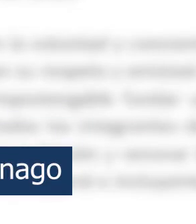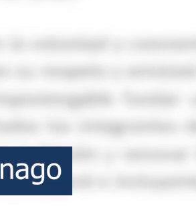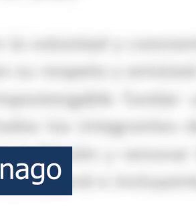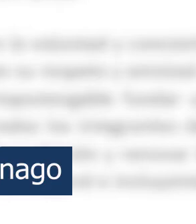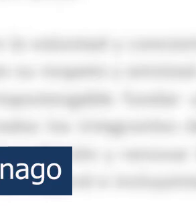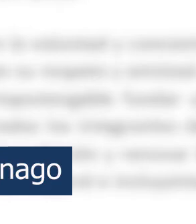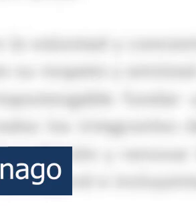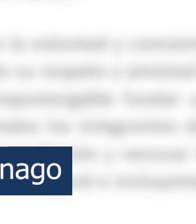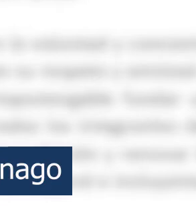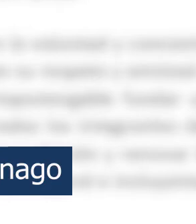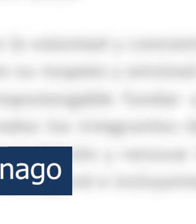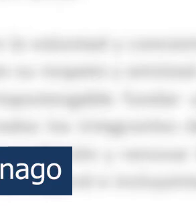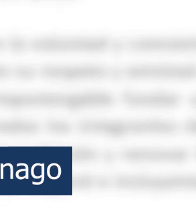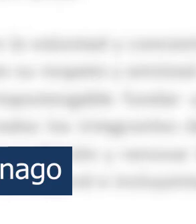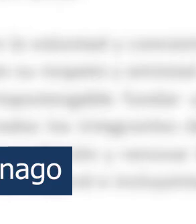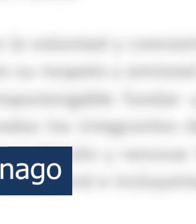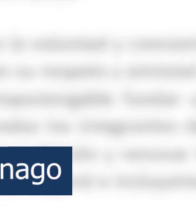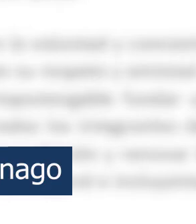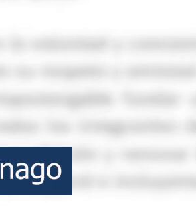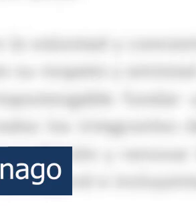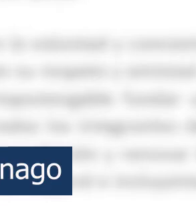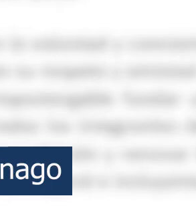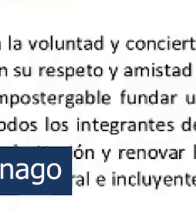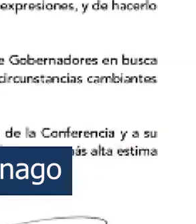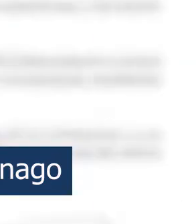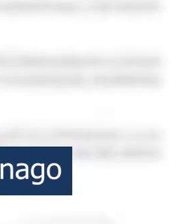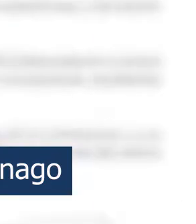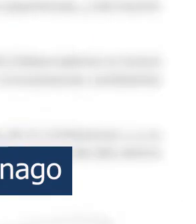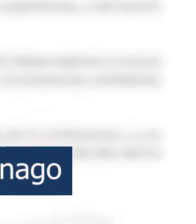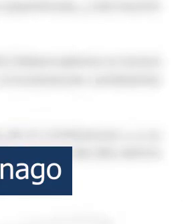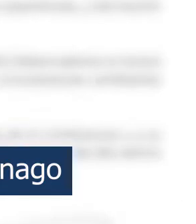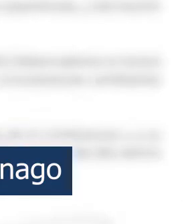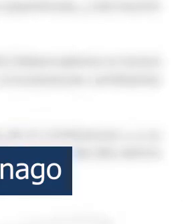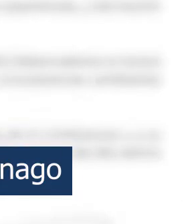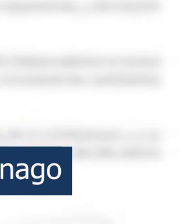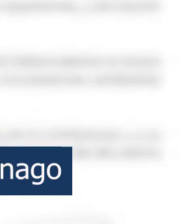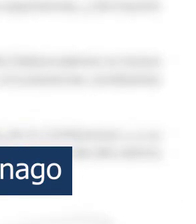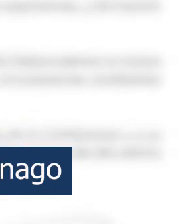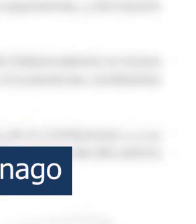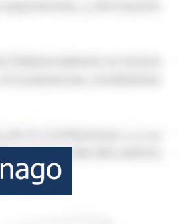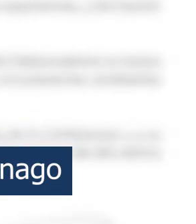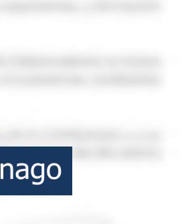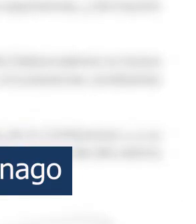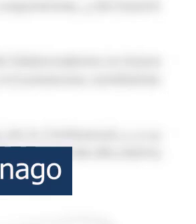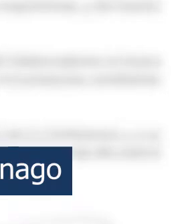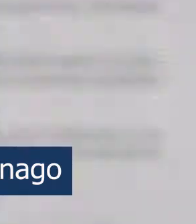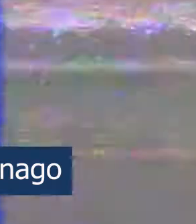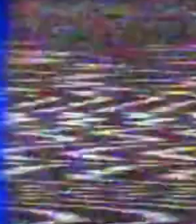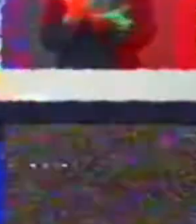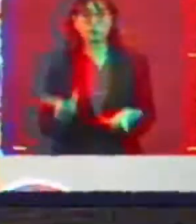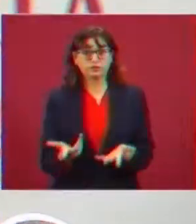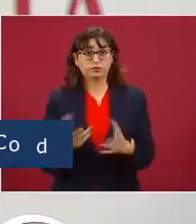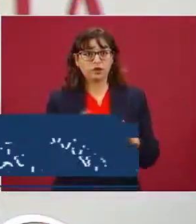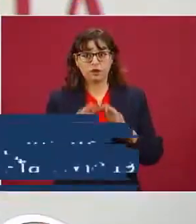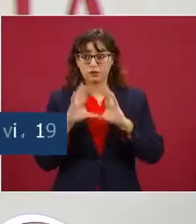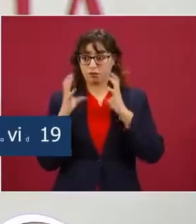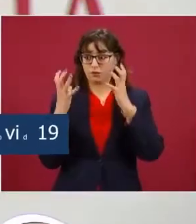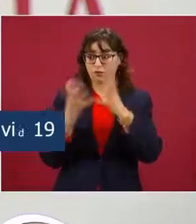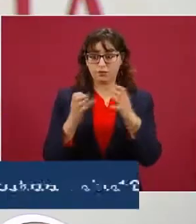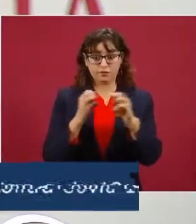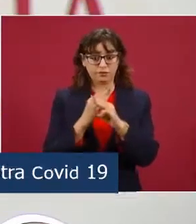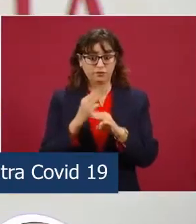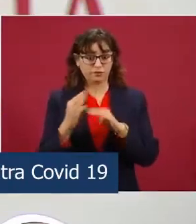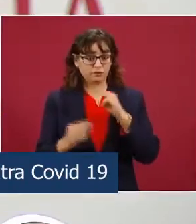Federalista oficializaron a la Confederación Nacional de Gobernadores su unánime determinación de retirarse de ella. Marcelo